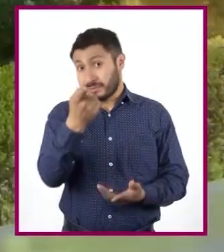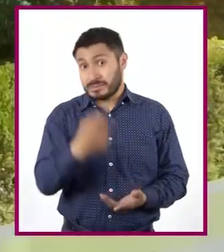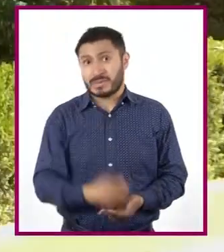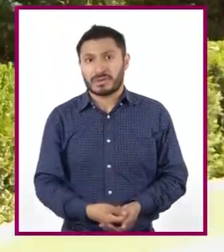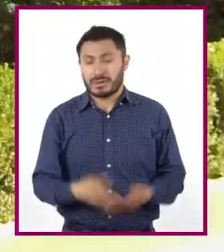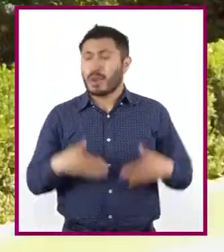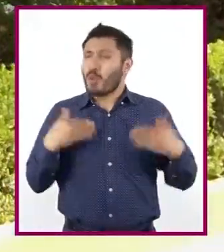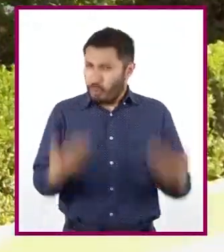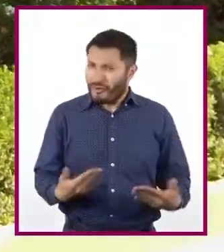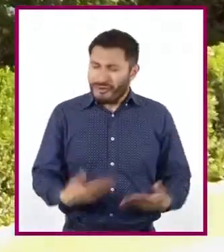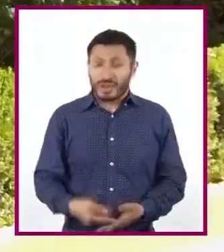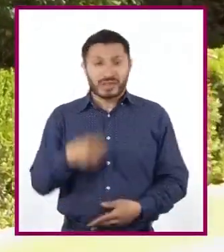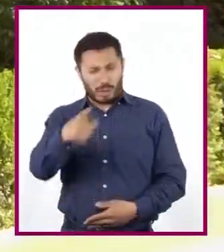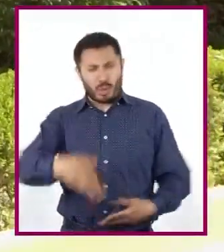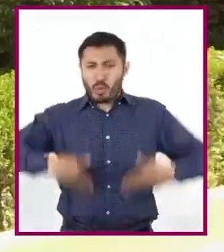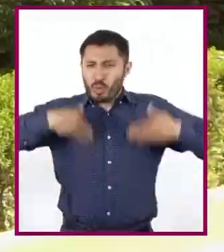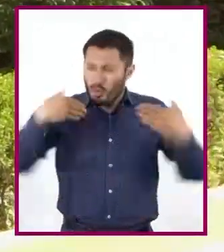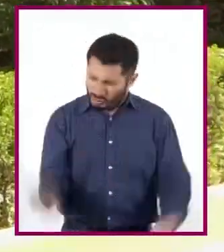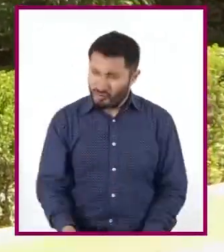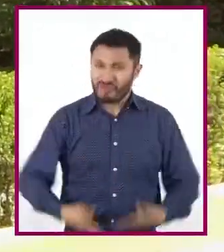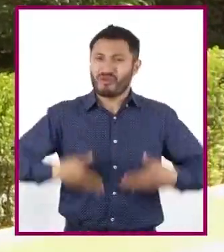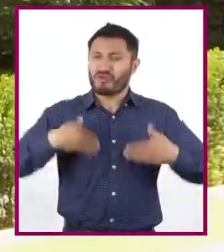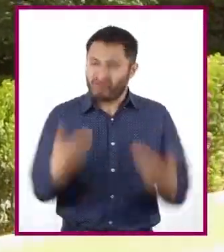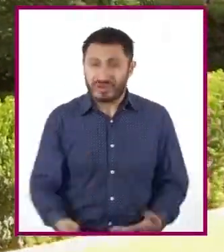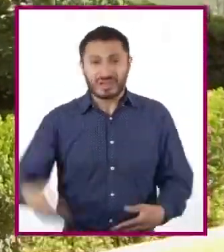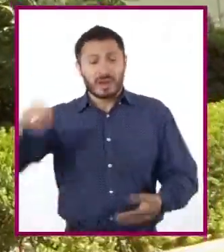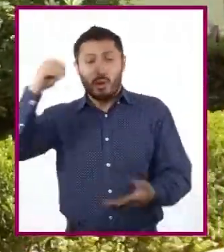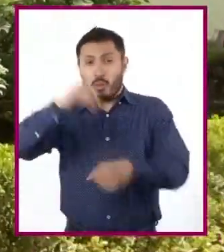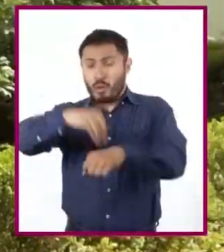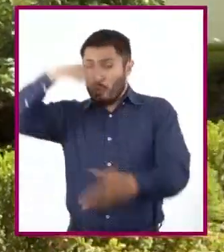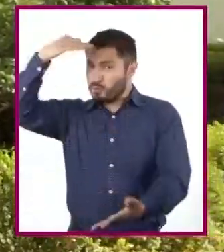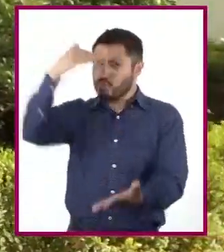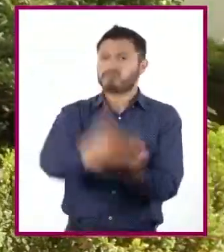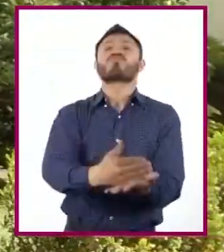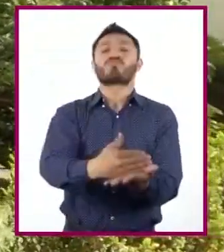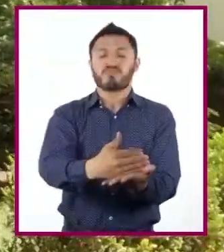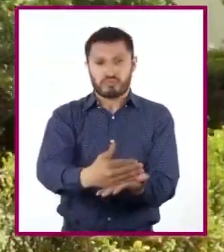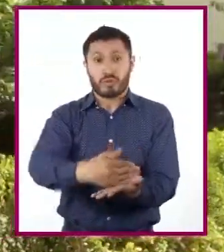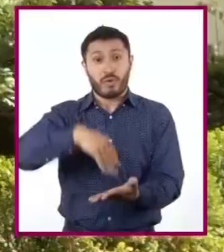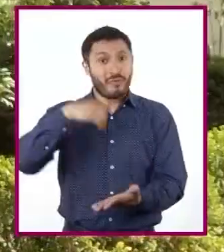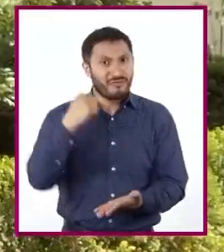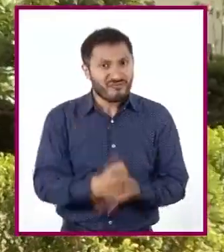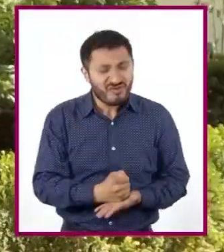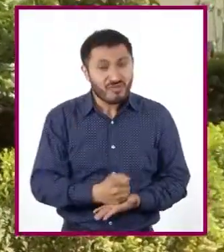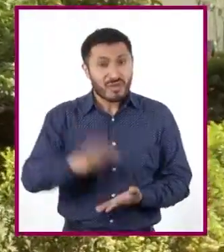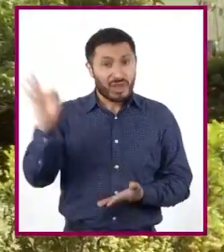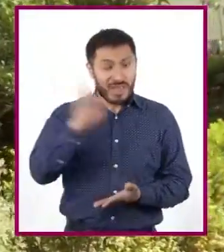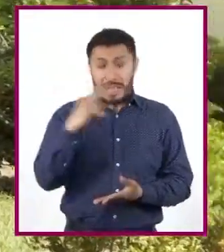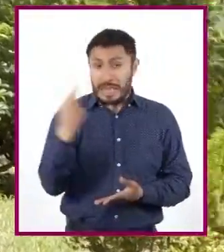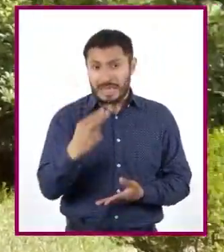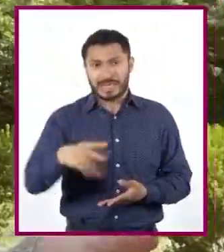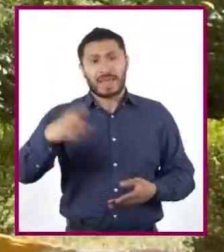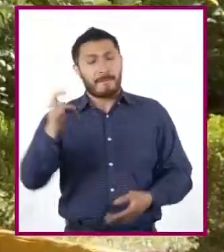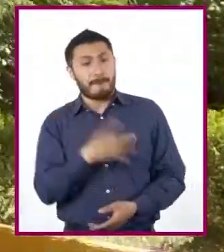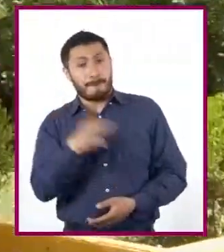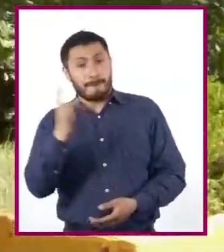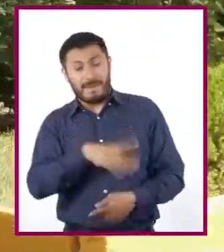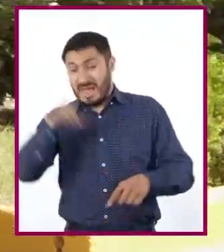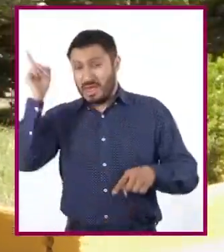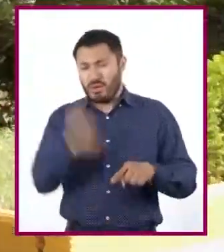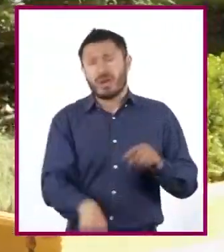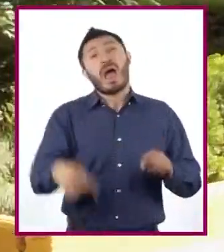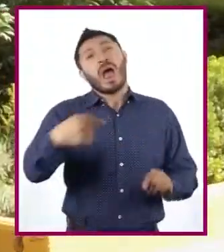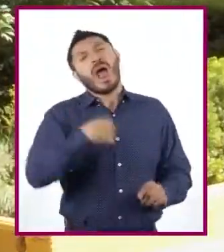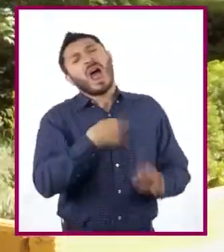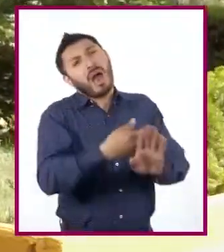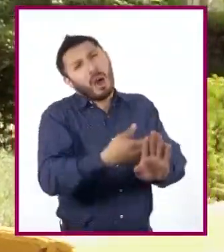como más leo es escuchando. O sea, yo escucho muchos podcasts y escucho muchos audiolibros porque mi atención auditiva es